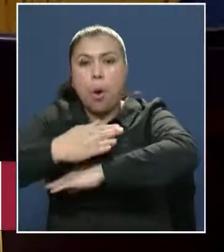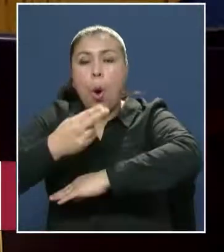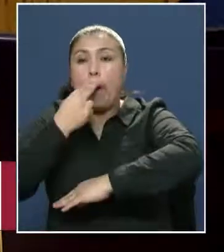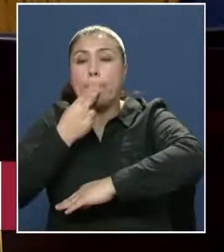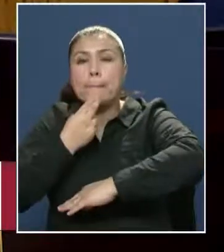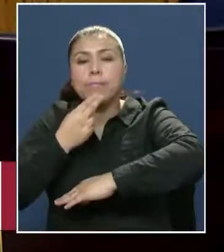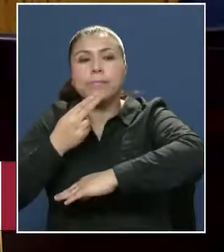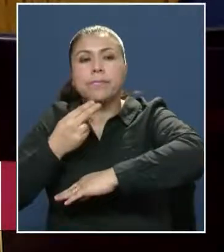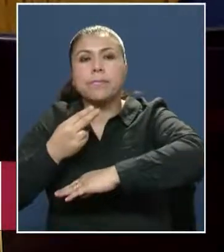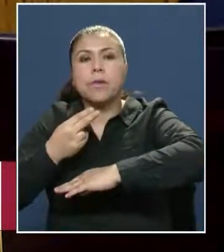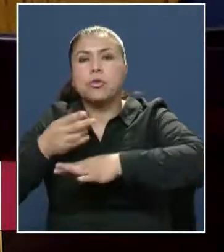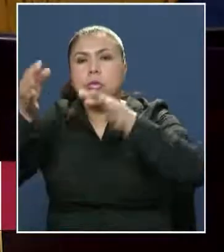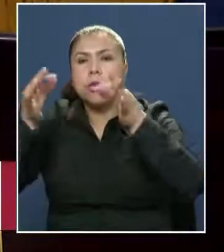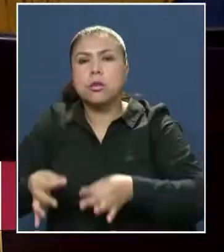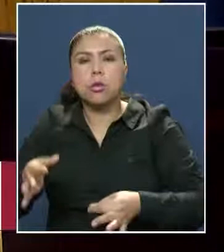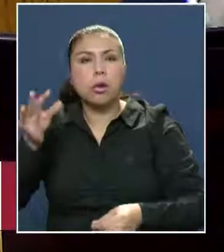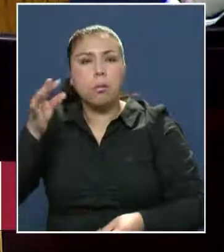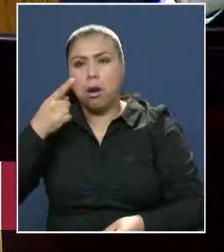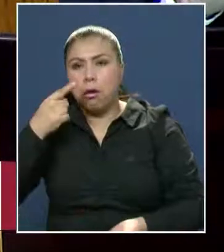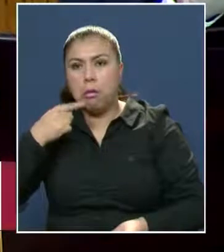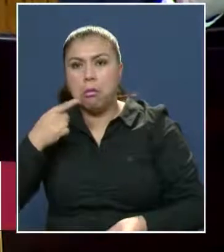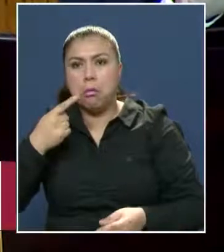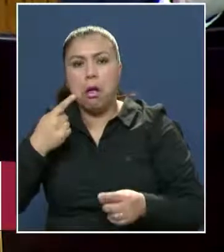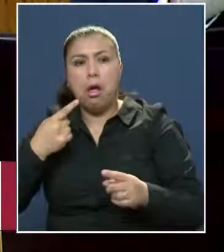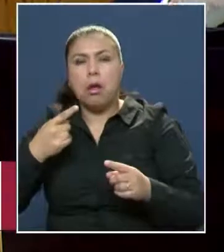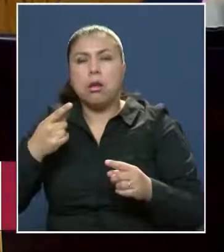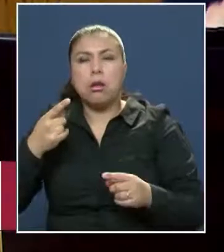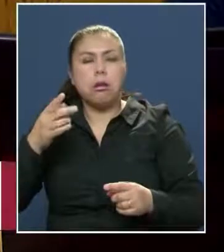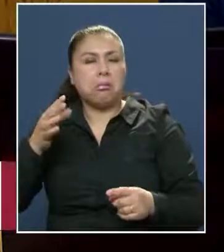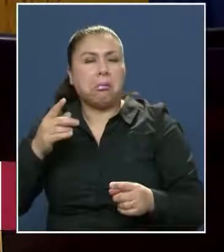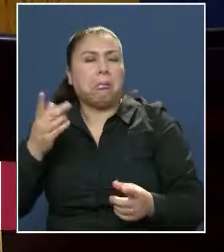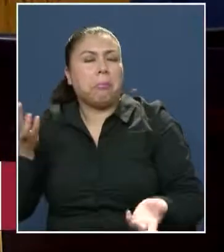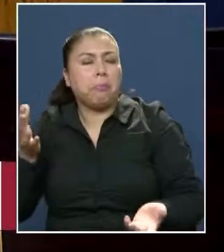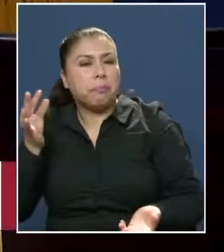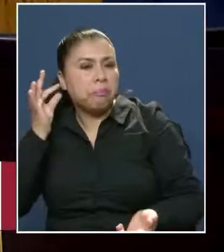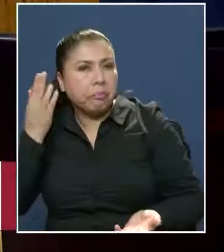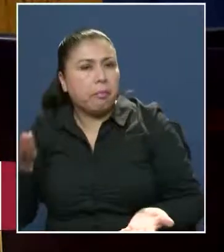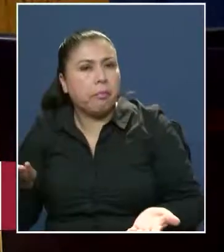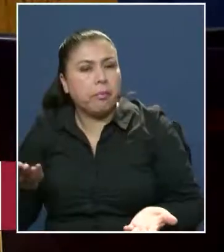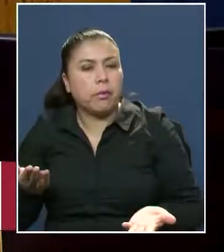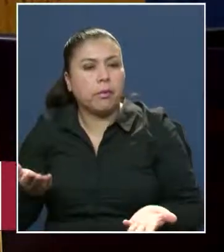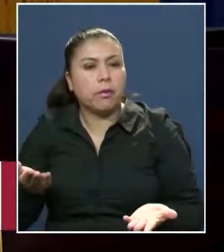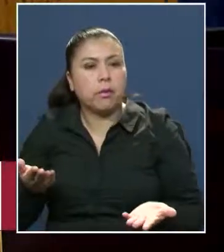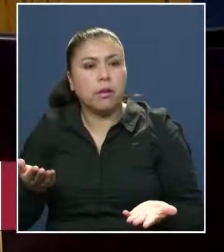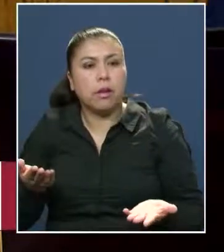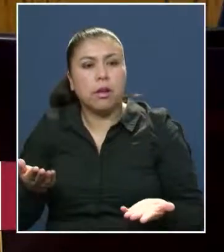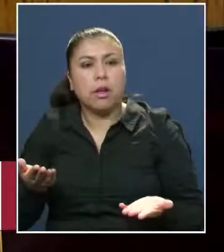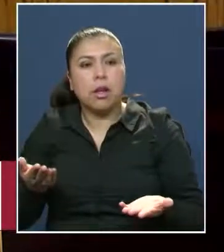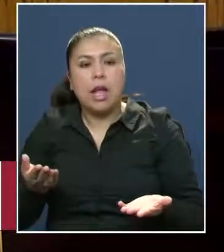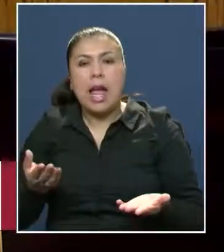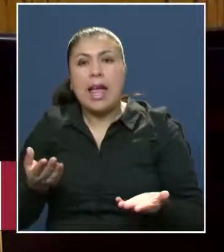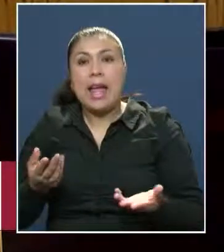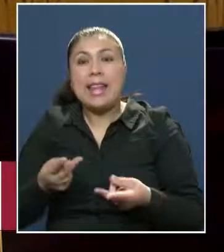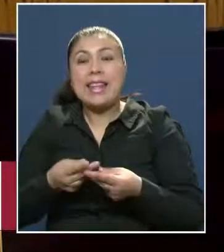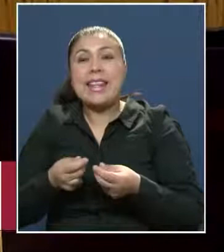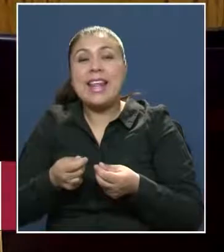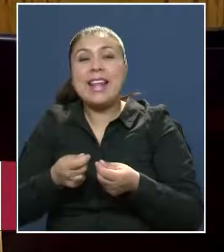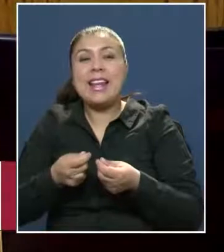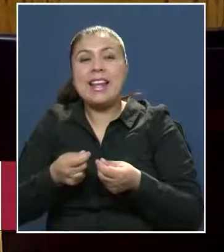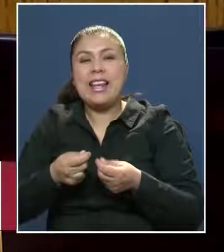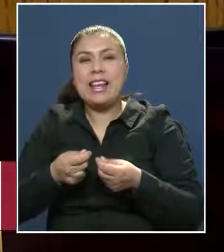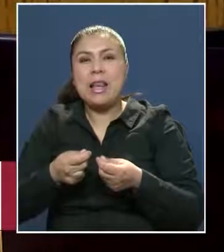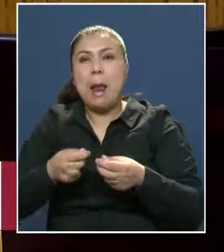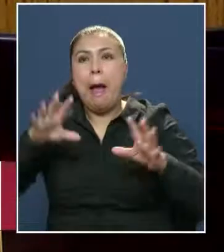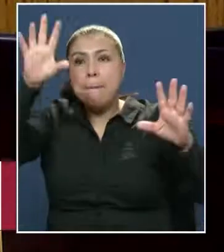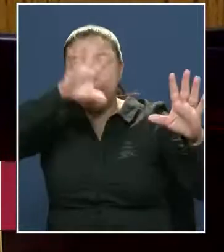son más seguras para hombres que para las mujeres. De hecho, este fin de semana en un medio local, en el Llanquihue, se publicó un mapa de los